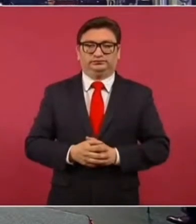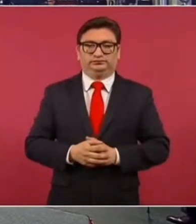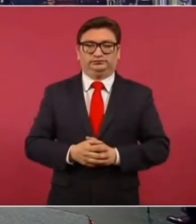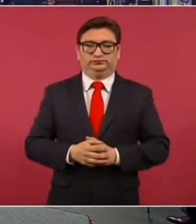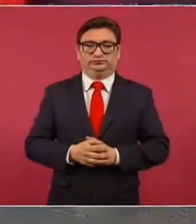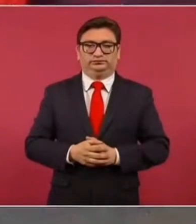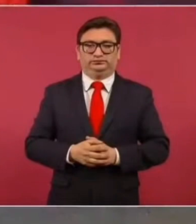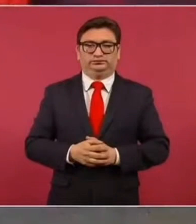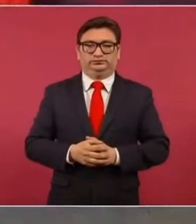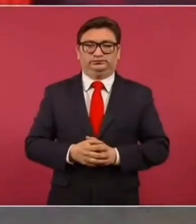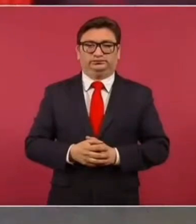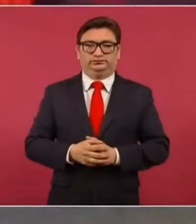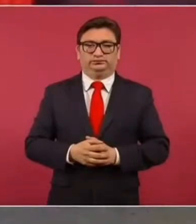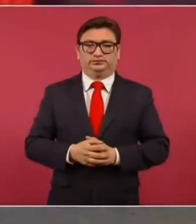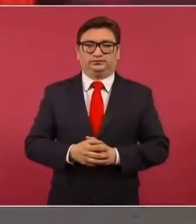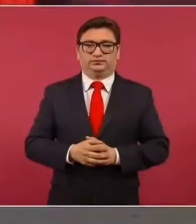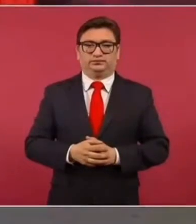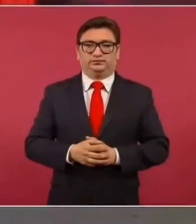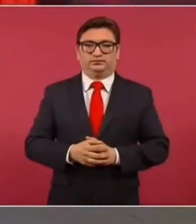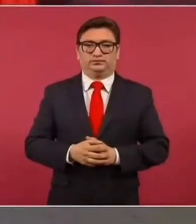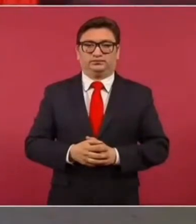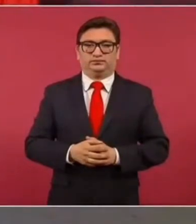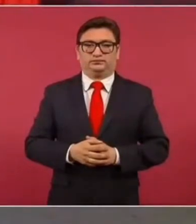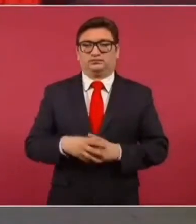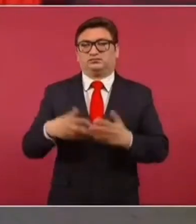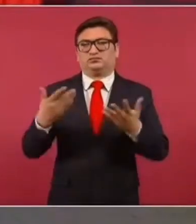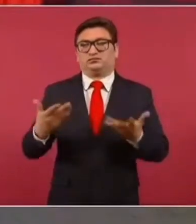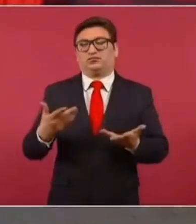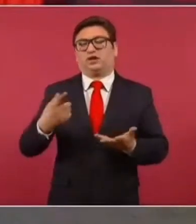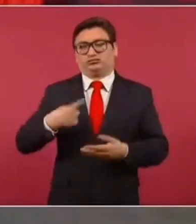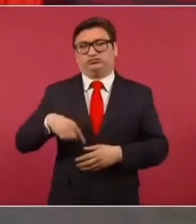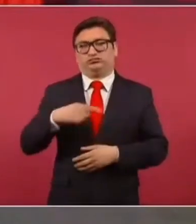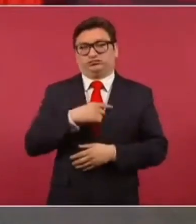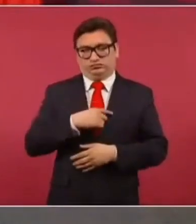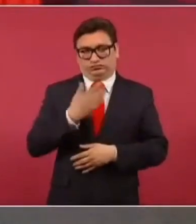pues tenemos que pedirle